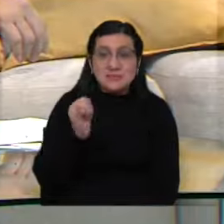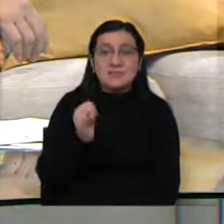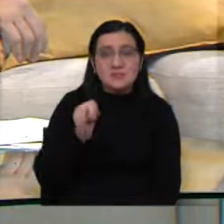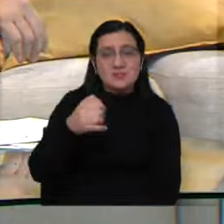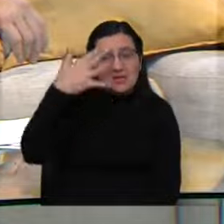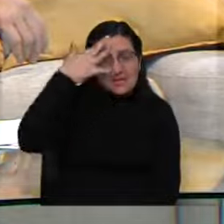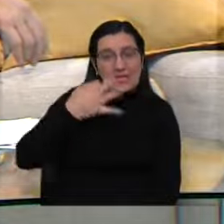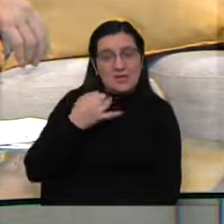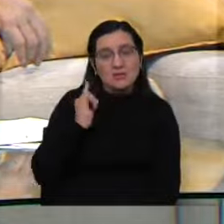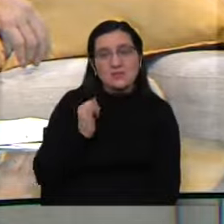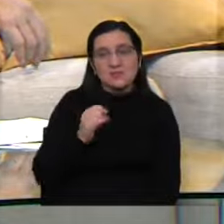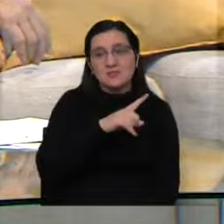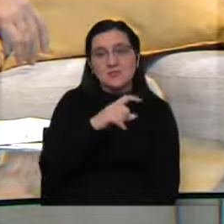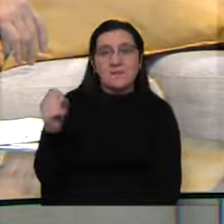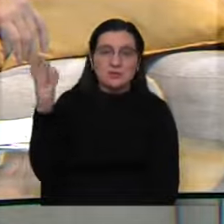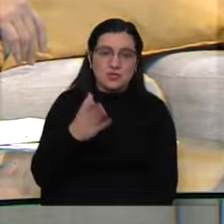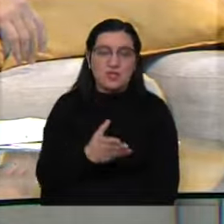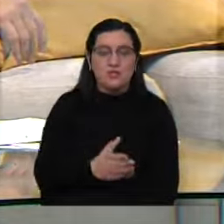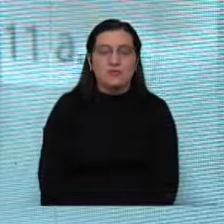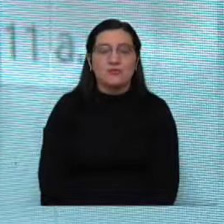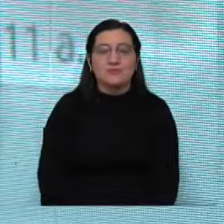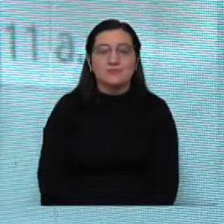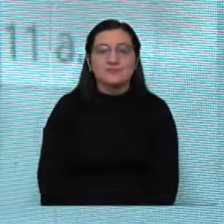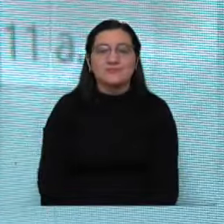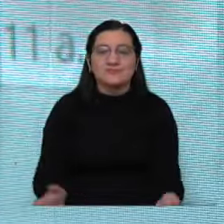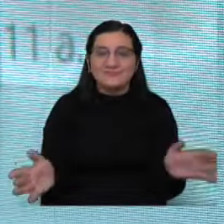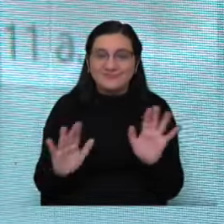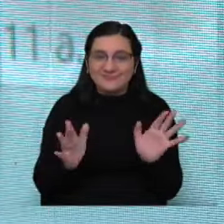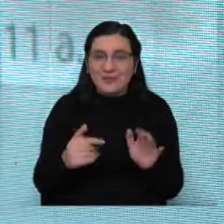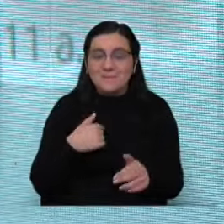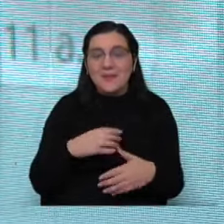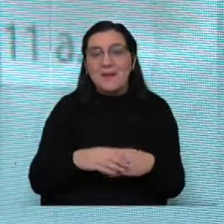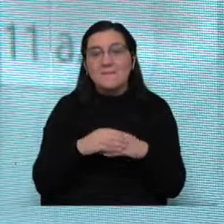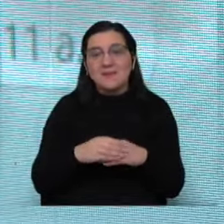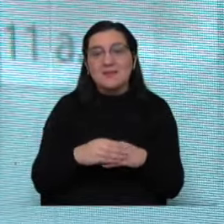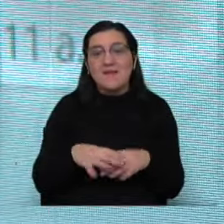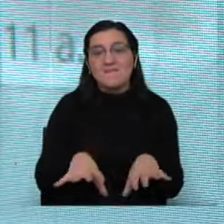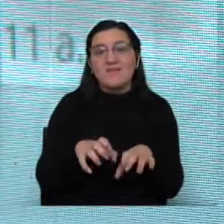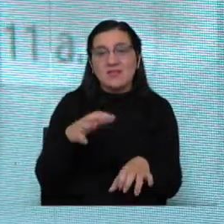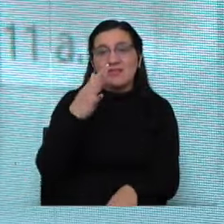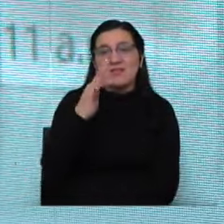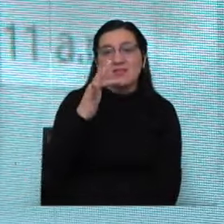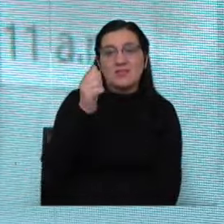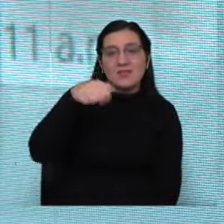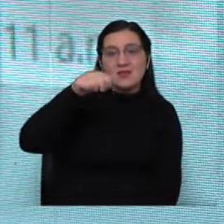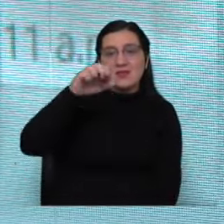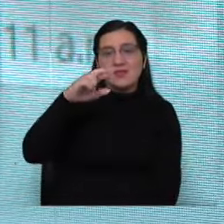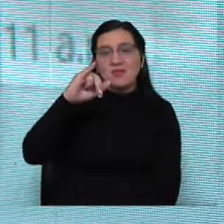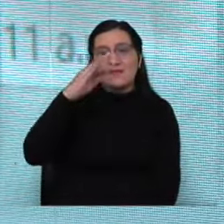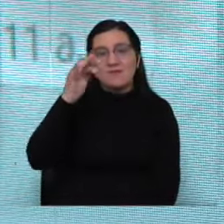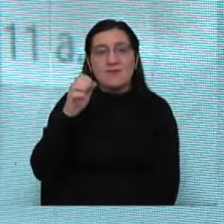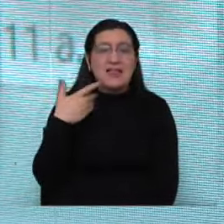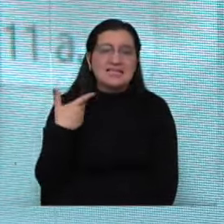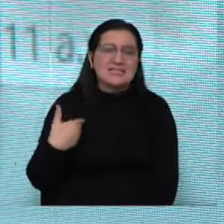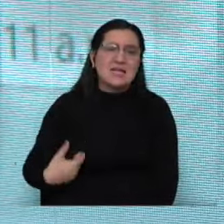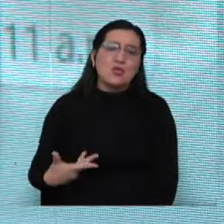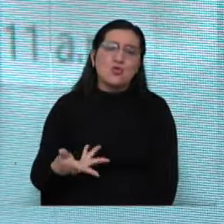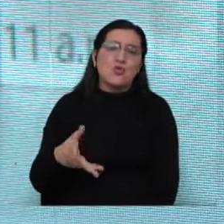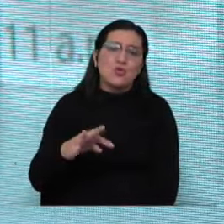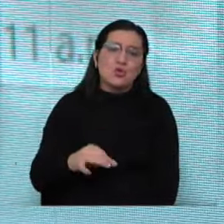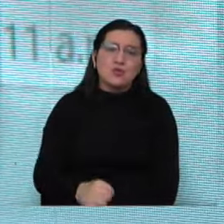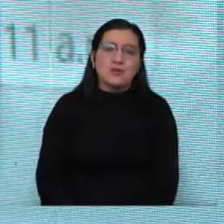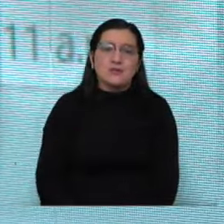creo 100% Creo Hola mi amiga del alma está en tenerife Oh la extraño mucho en el día a día en